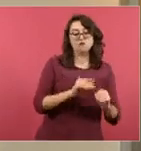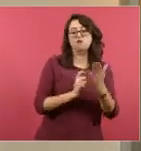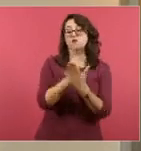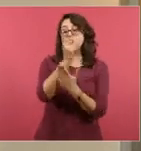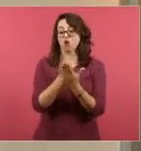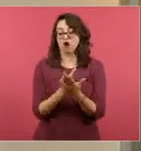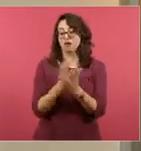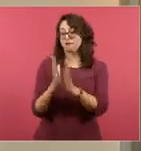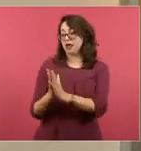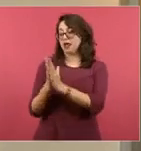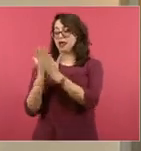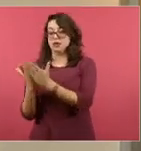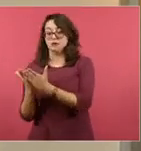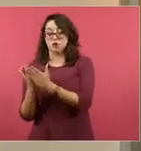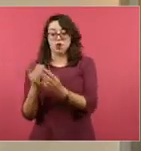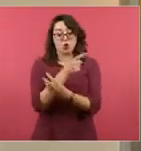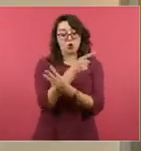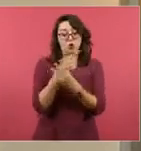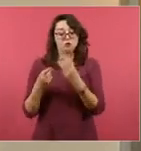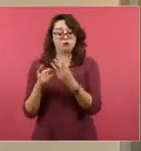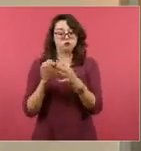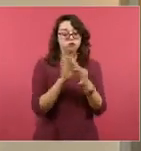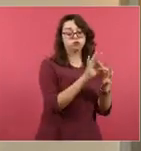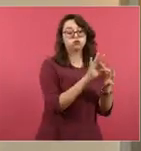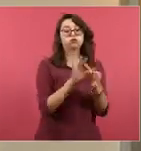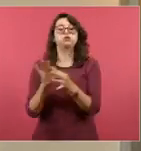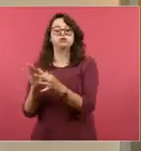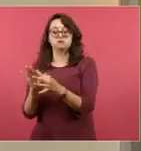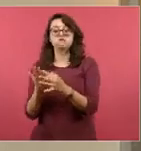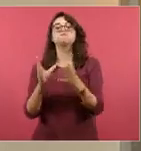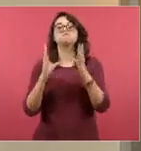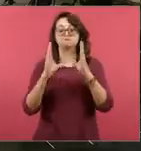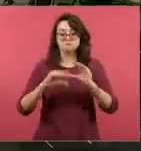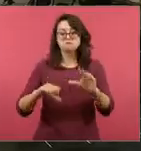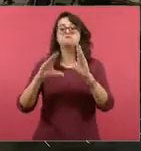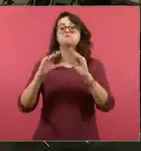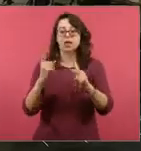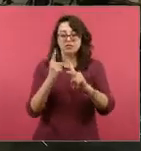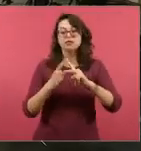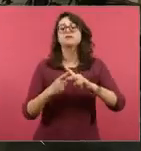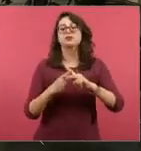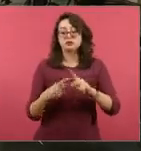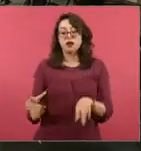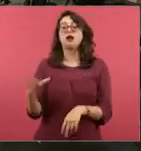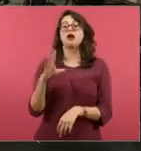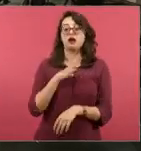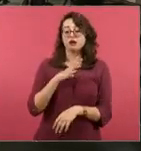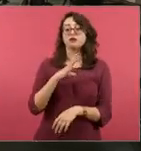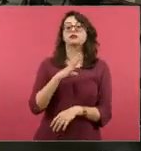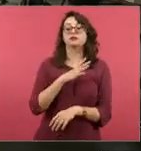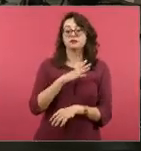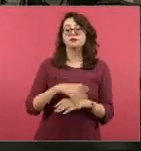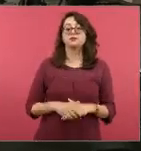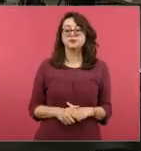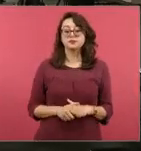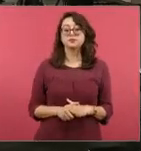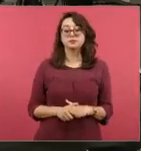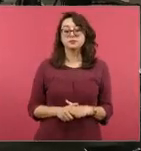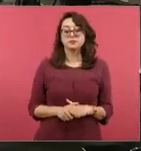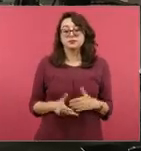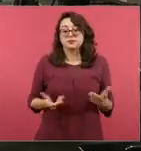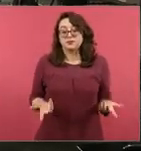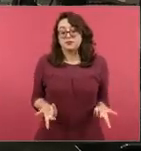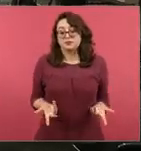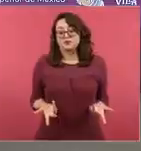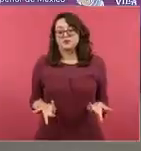hay una relevancia en la enseñanza y el aprendizaje de las matemáticas. Quiero ser enfático que no